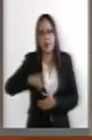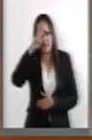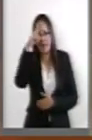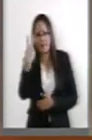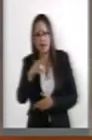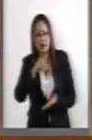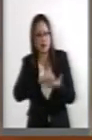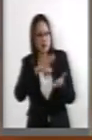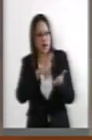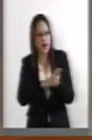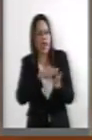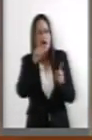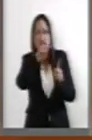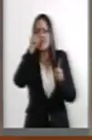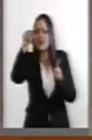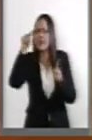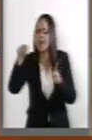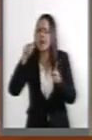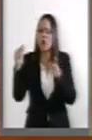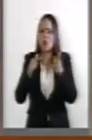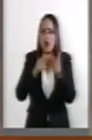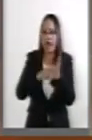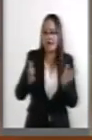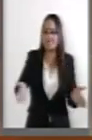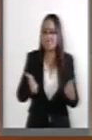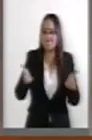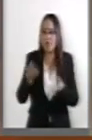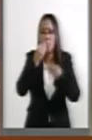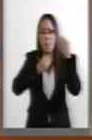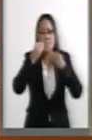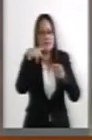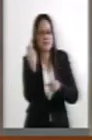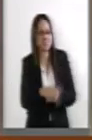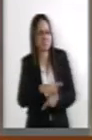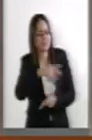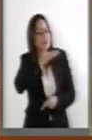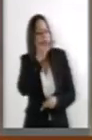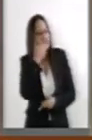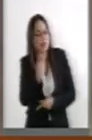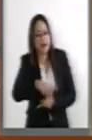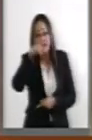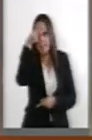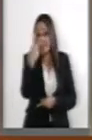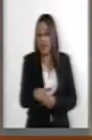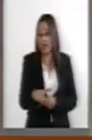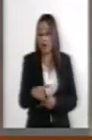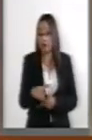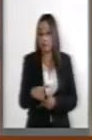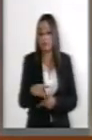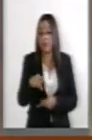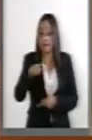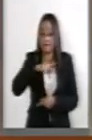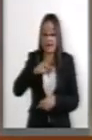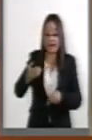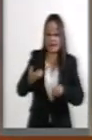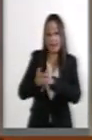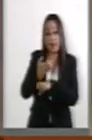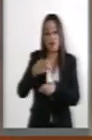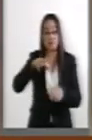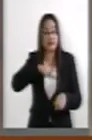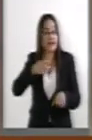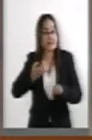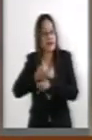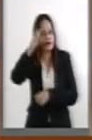establecido rutas gastronómicas, está promoviendo la comida mexicana y sobre todo en mi estado, el estado de Sinaloa, al